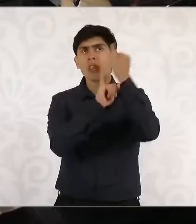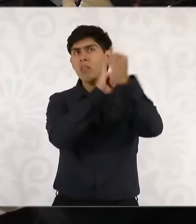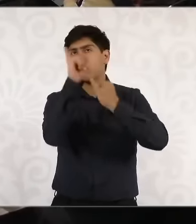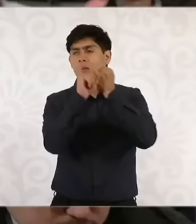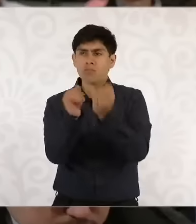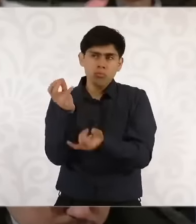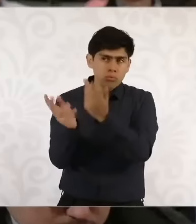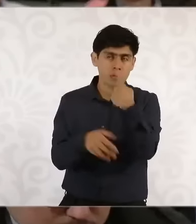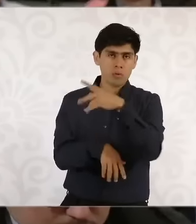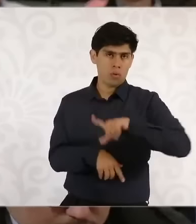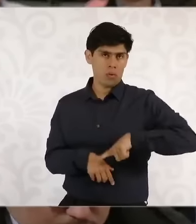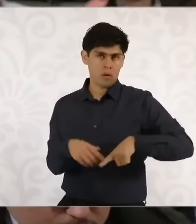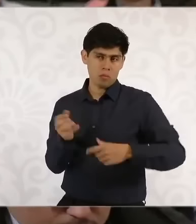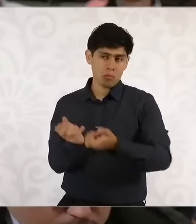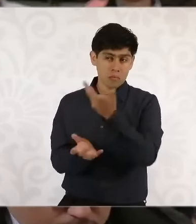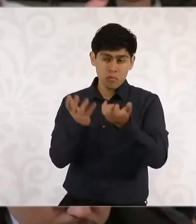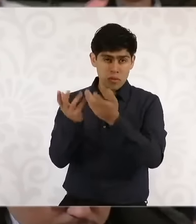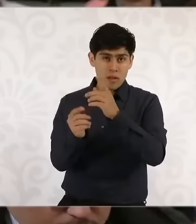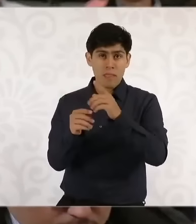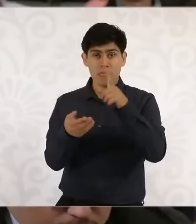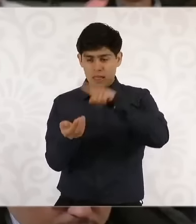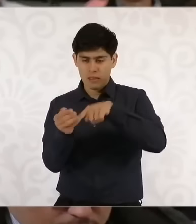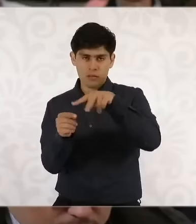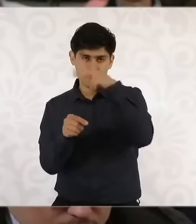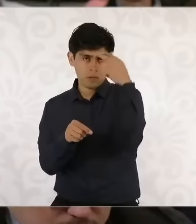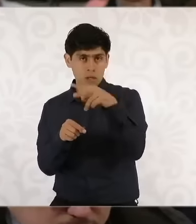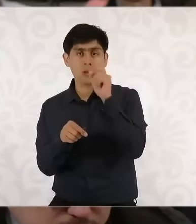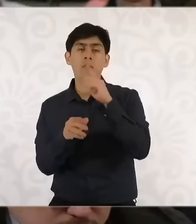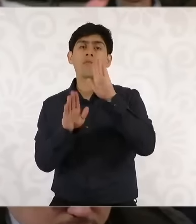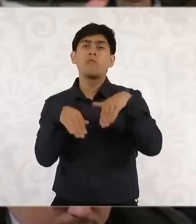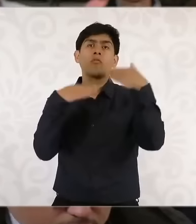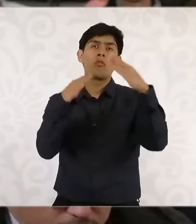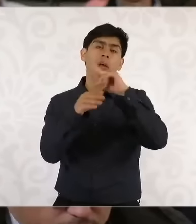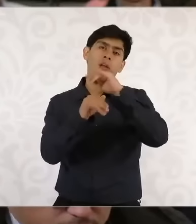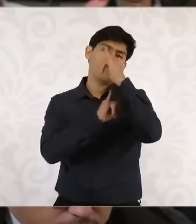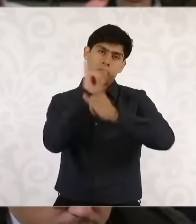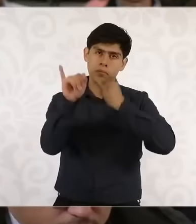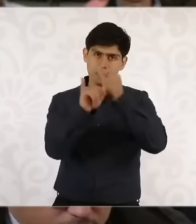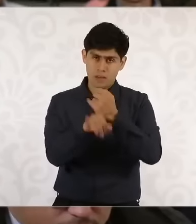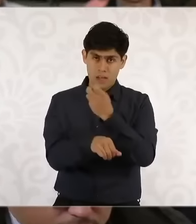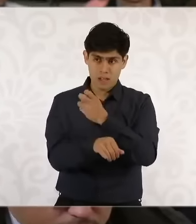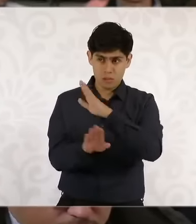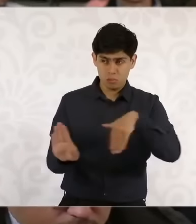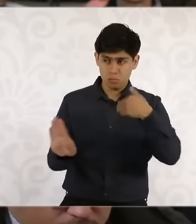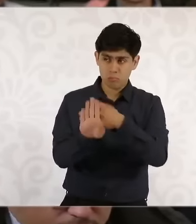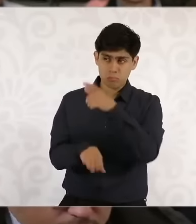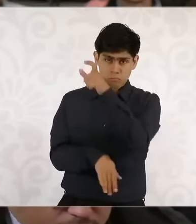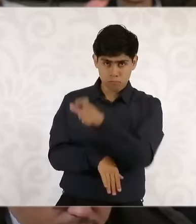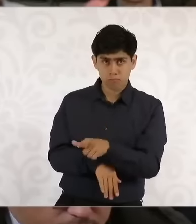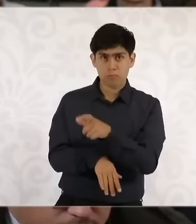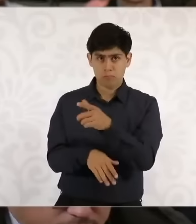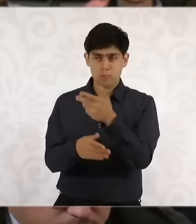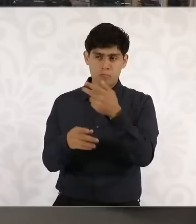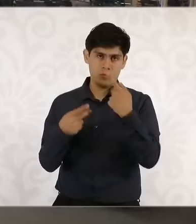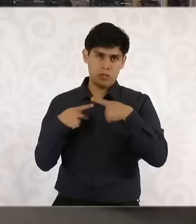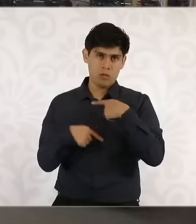tanto nacional como internacionalmente, y qué tanto puede afectar esto a su persona como a su